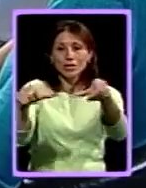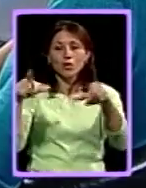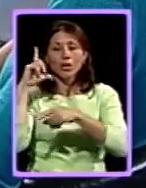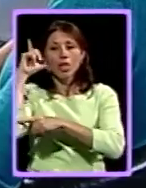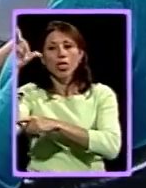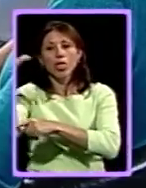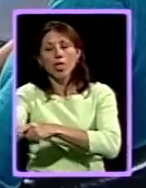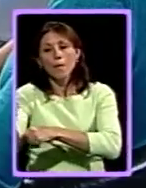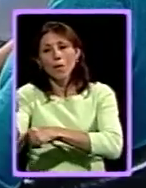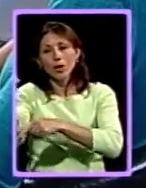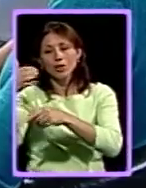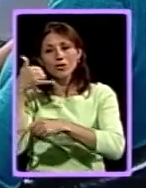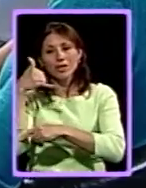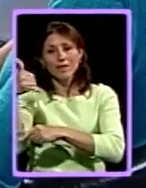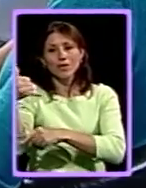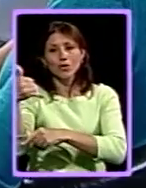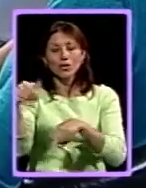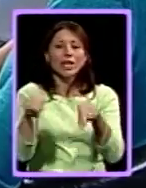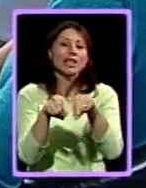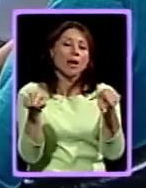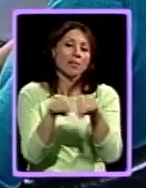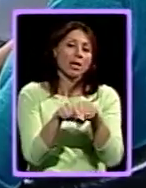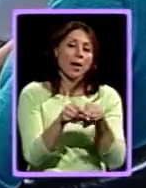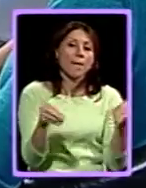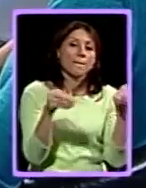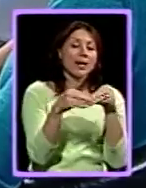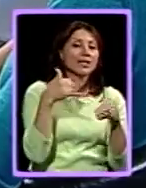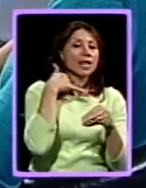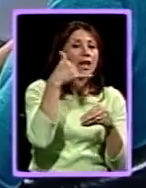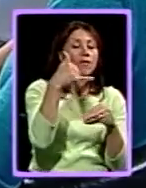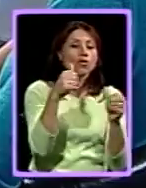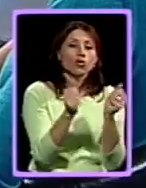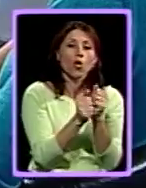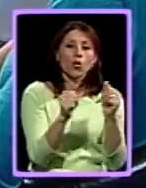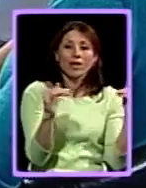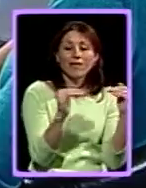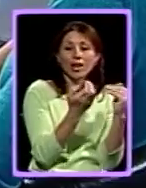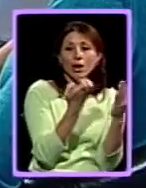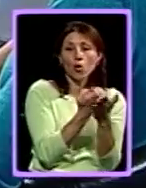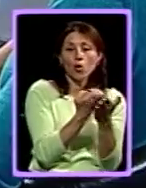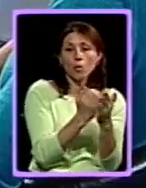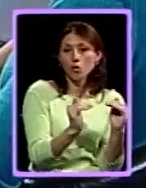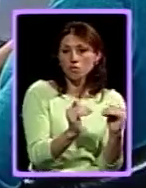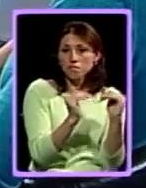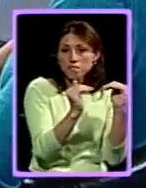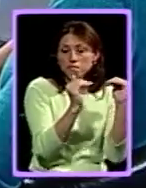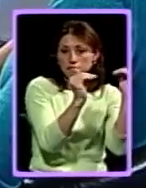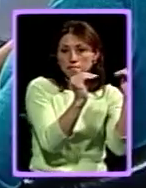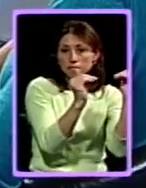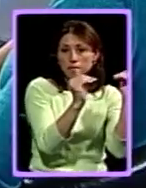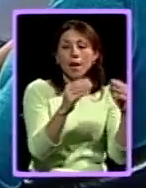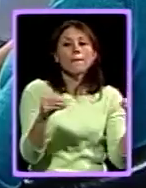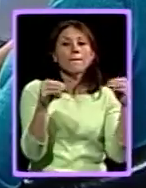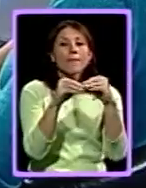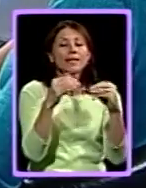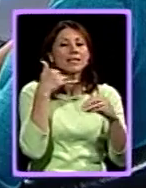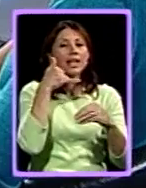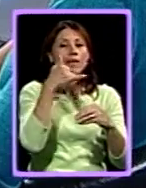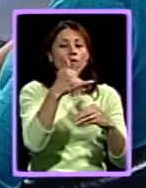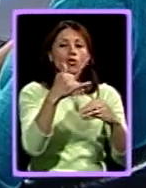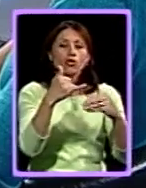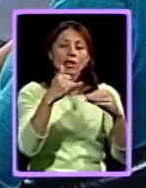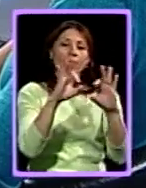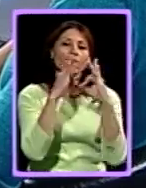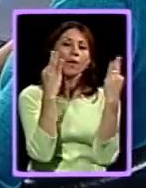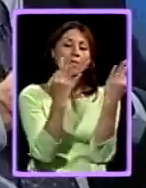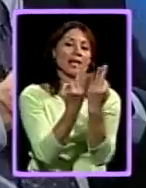más teléfonos en hogares con nivel socioeconómico medio y alto. Hay más teléfonos en hogares con personas que tienen un nivel